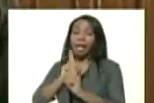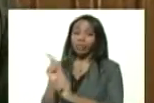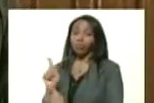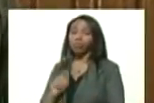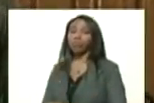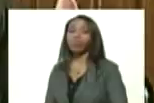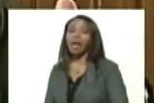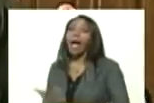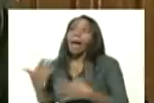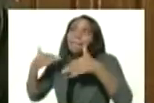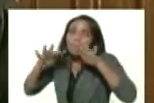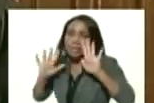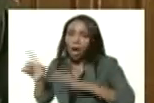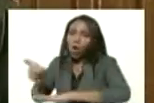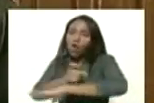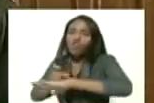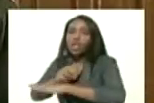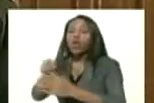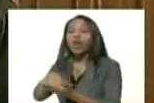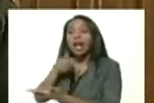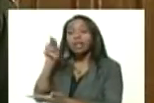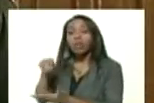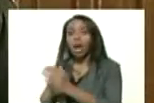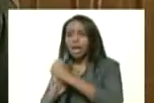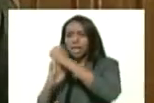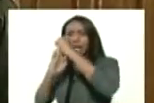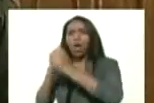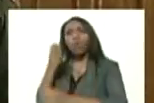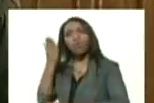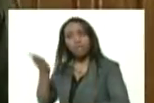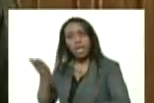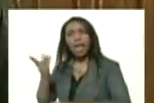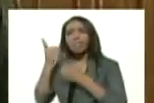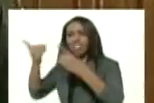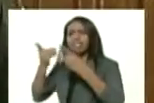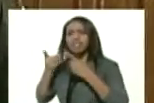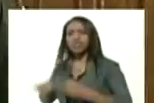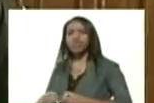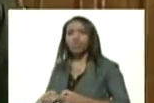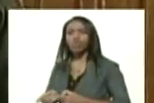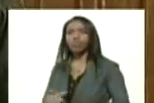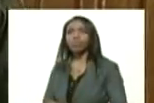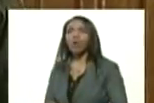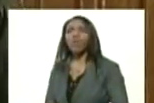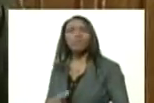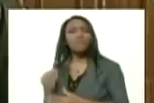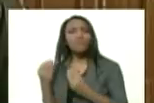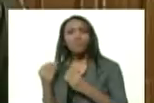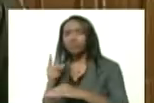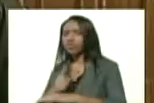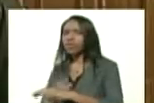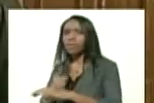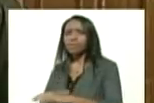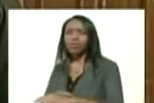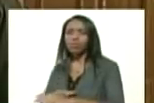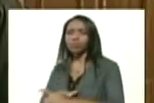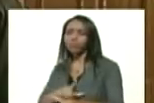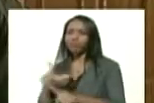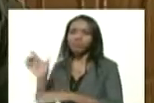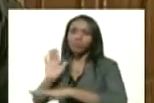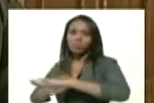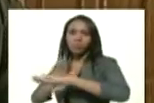a pesar que el gobierno nacional liderado por usted tomó la decisión hace mucho tiempo ya de